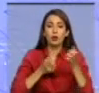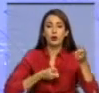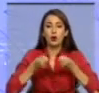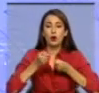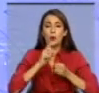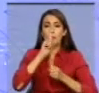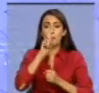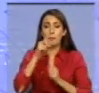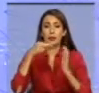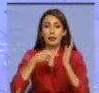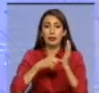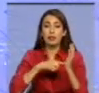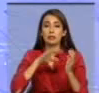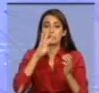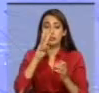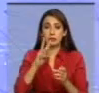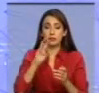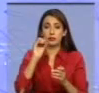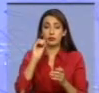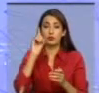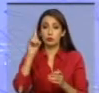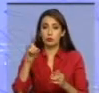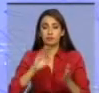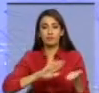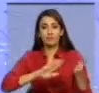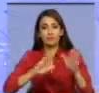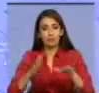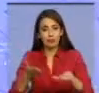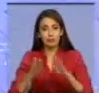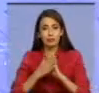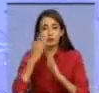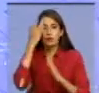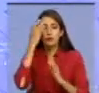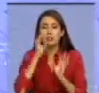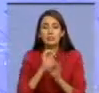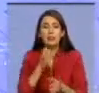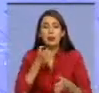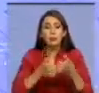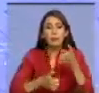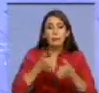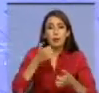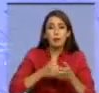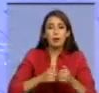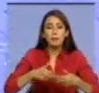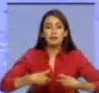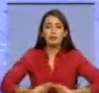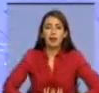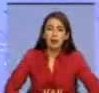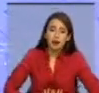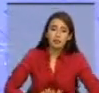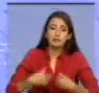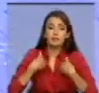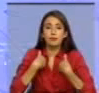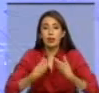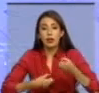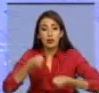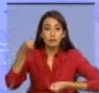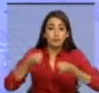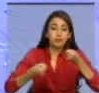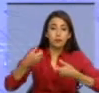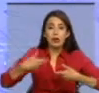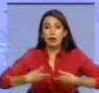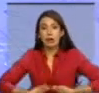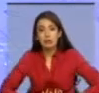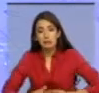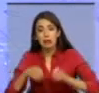muertos. Conducir cansados o distraídos es la principal causa de los siniestros protagonizados por choferes de buses